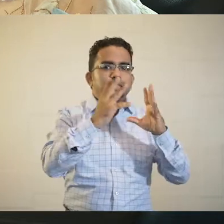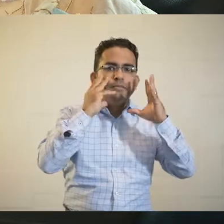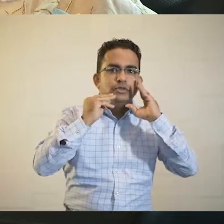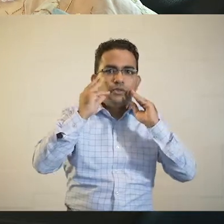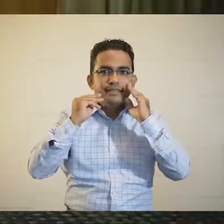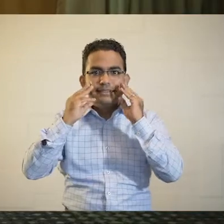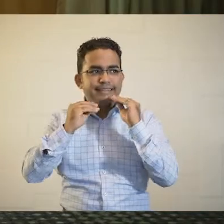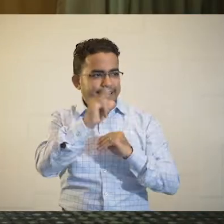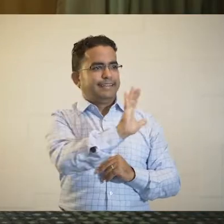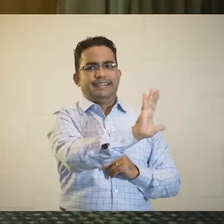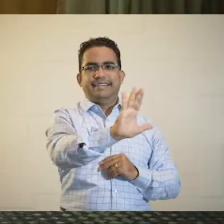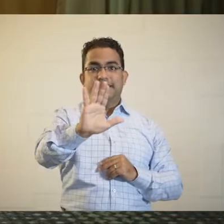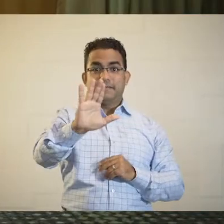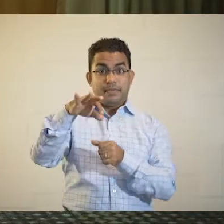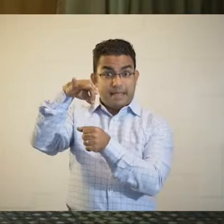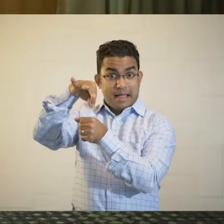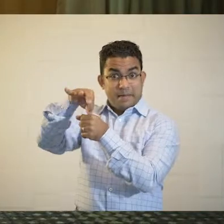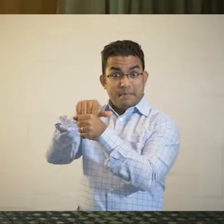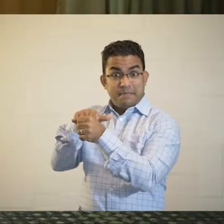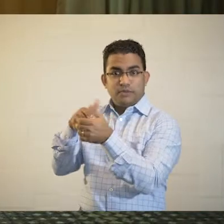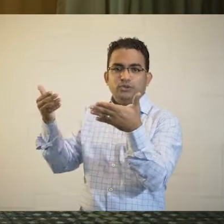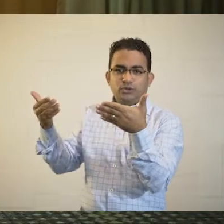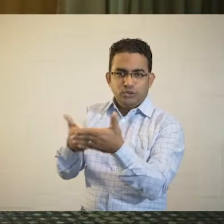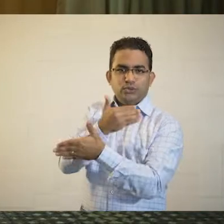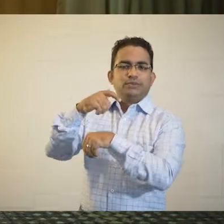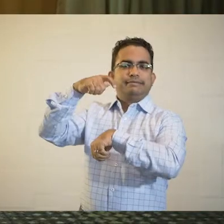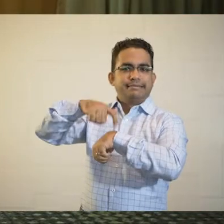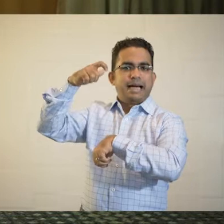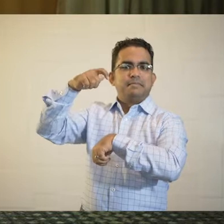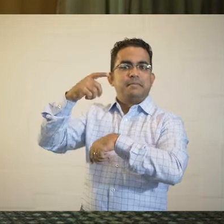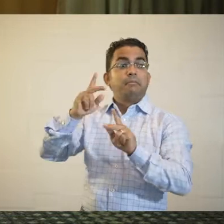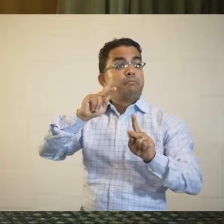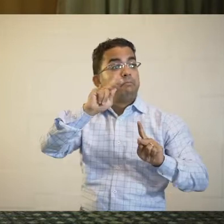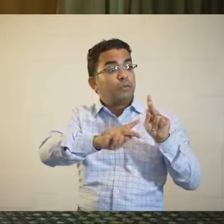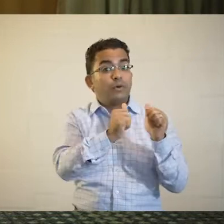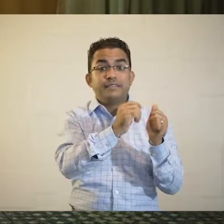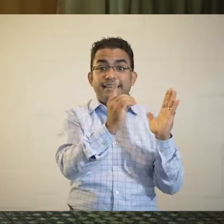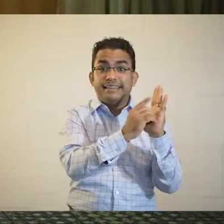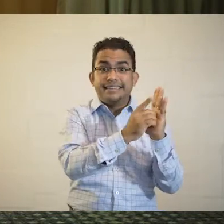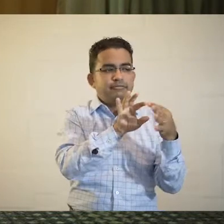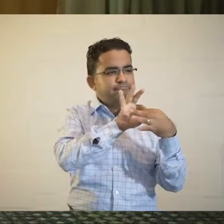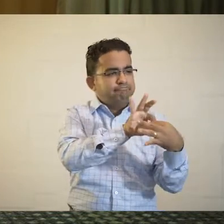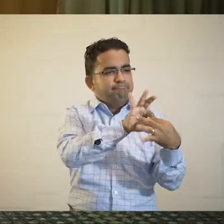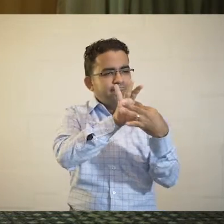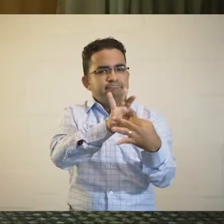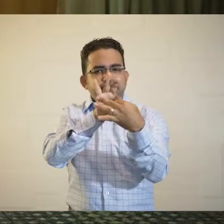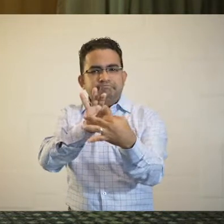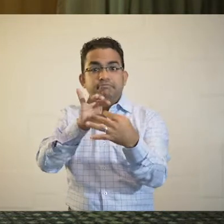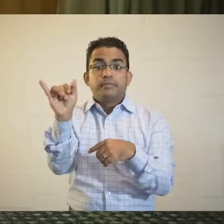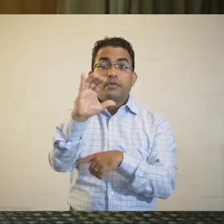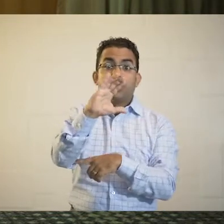historias. Y APAP, que vive una nueva etapa en su relación con las personas con discapacidad